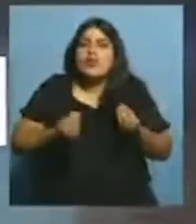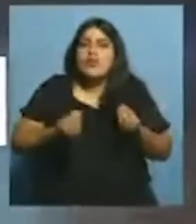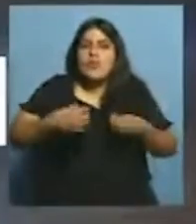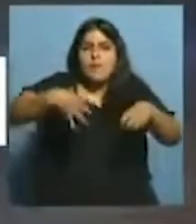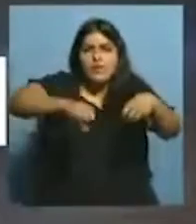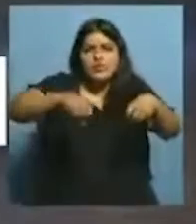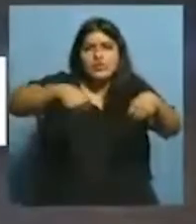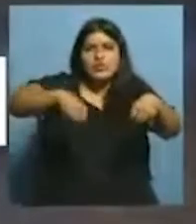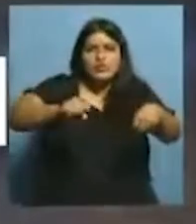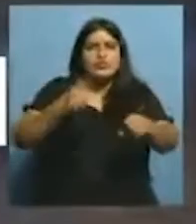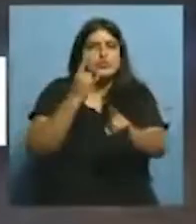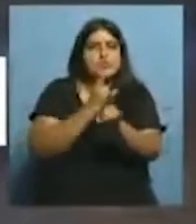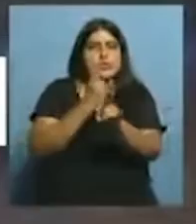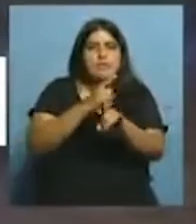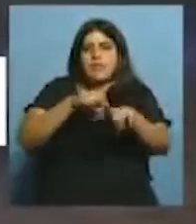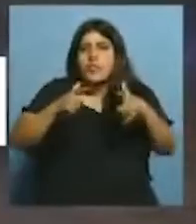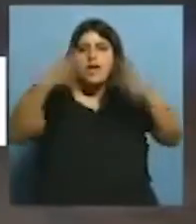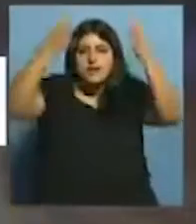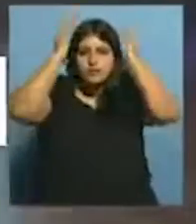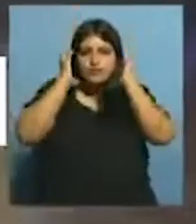cantidad de accidentes de motociclistas.